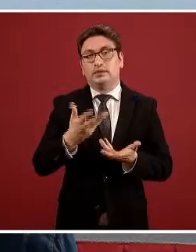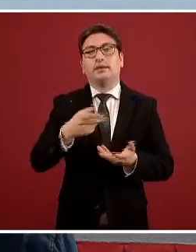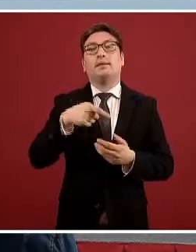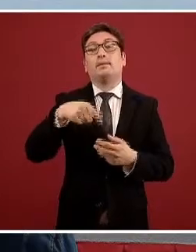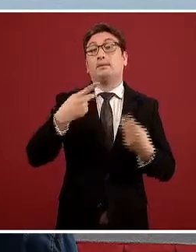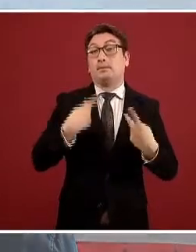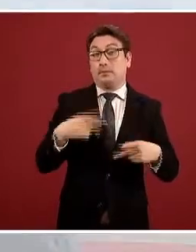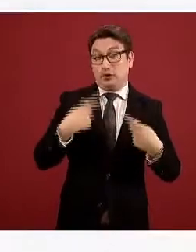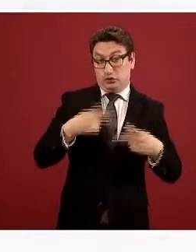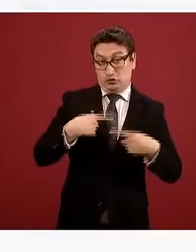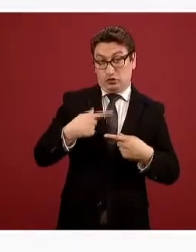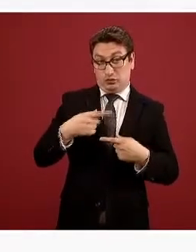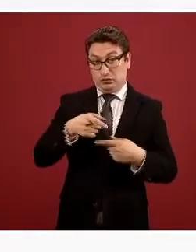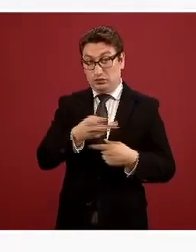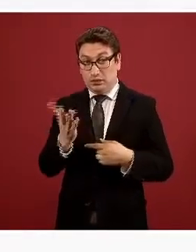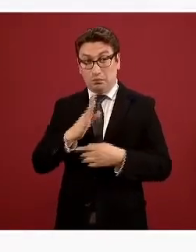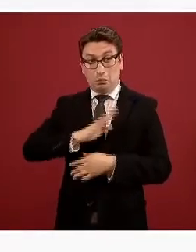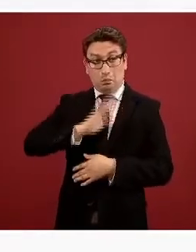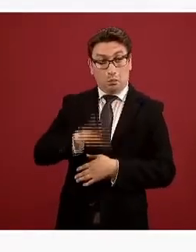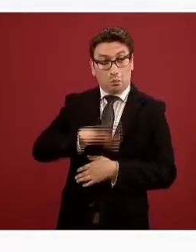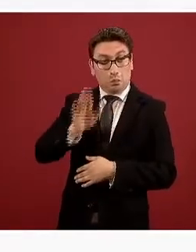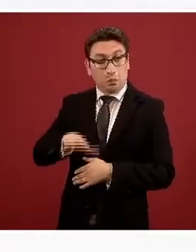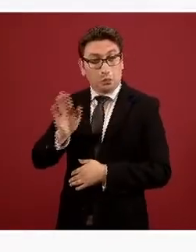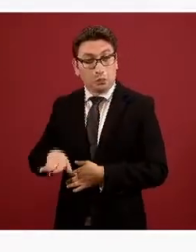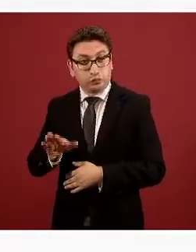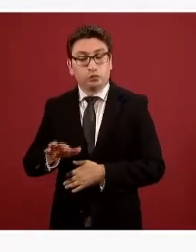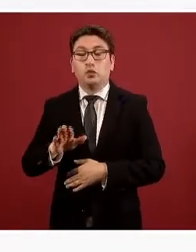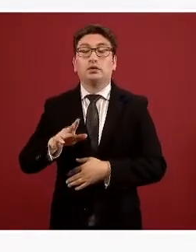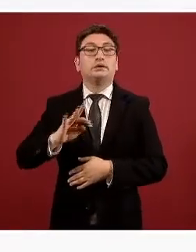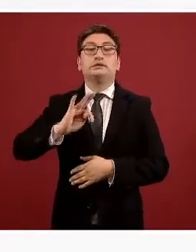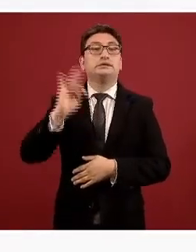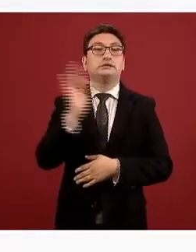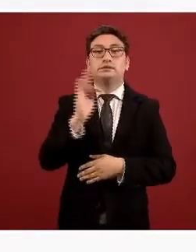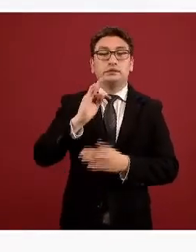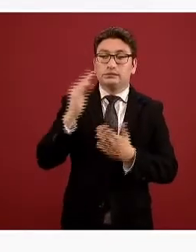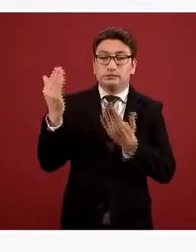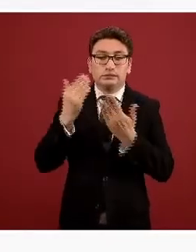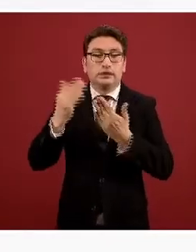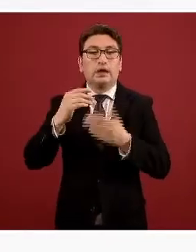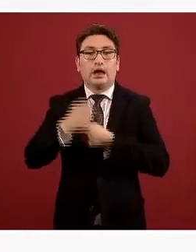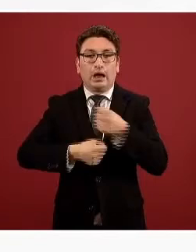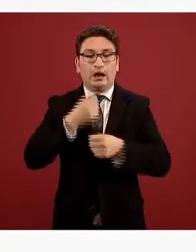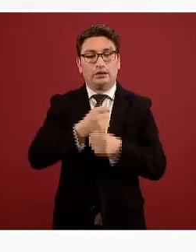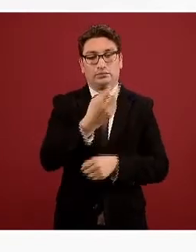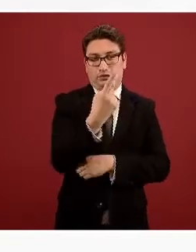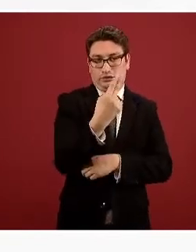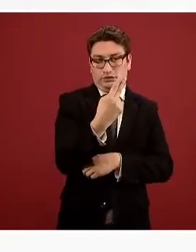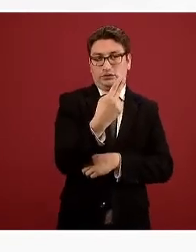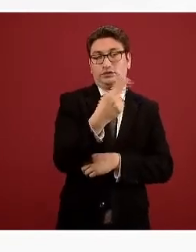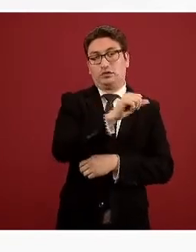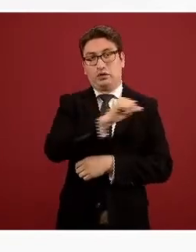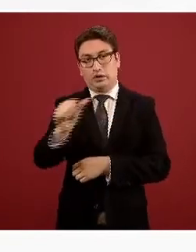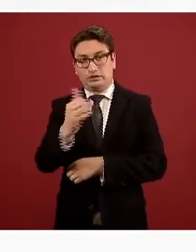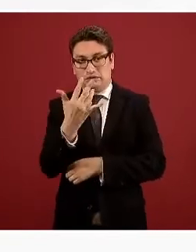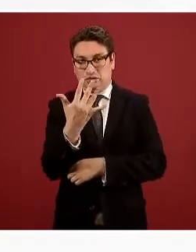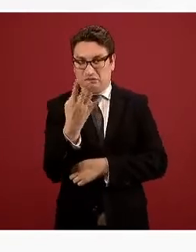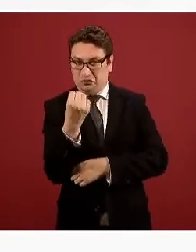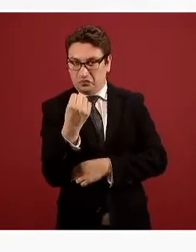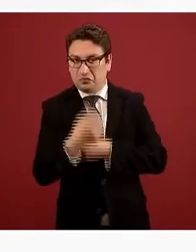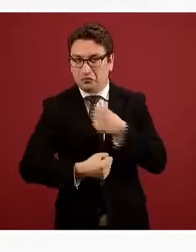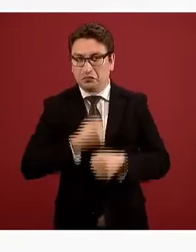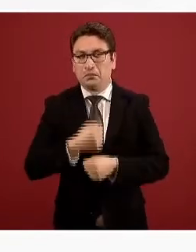de personas que han perdido la vida pudiera ser semejante en el intervalo de edad de 25 a 59